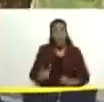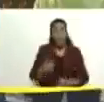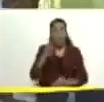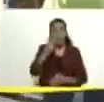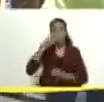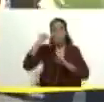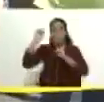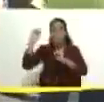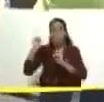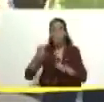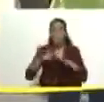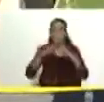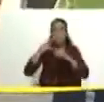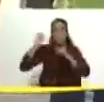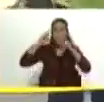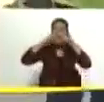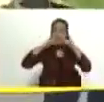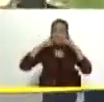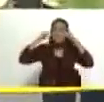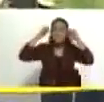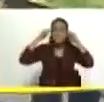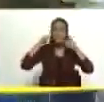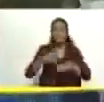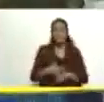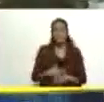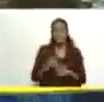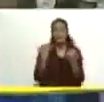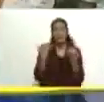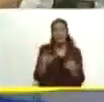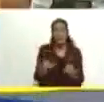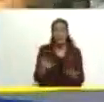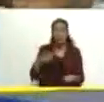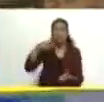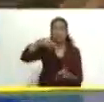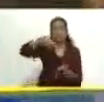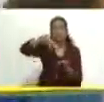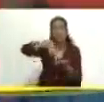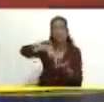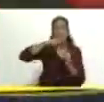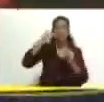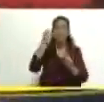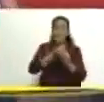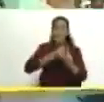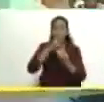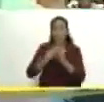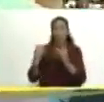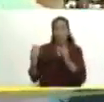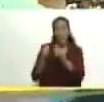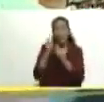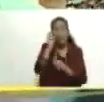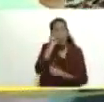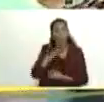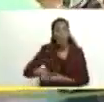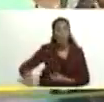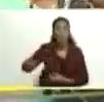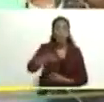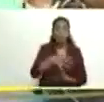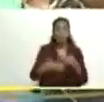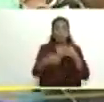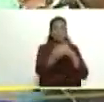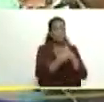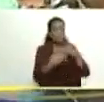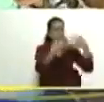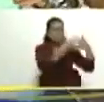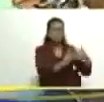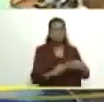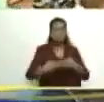el superbiote, que ha estado en pie de lucha con el pueblo venezolano contra todas las acechanzas del